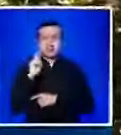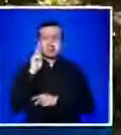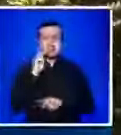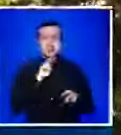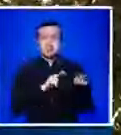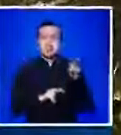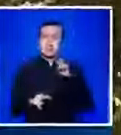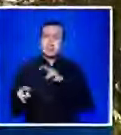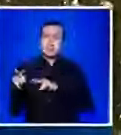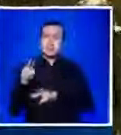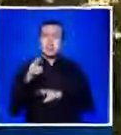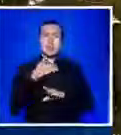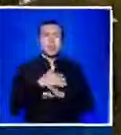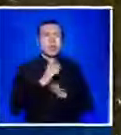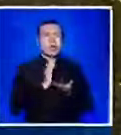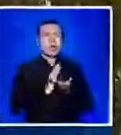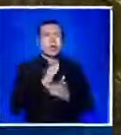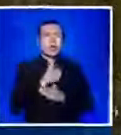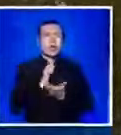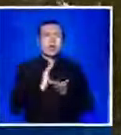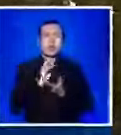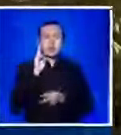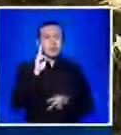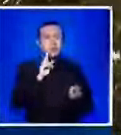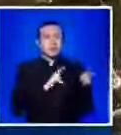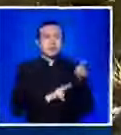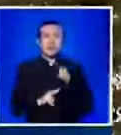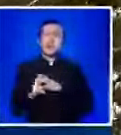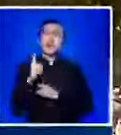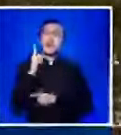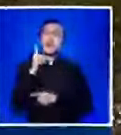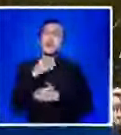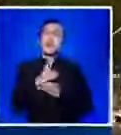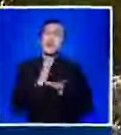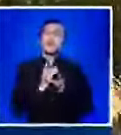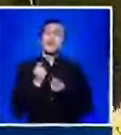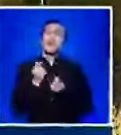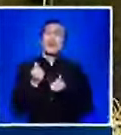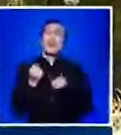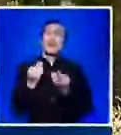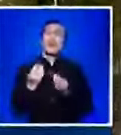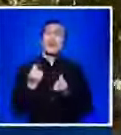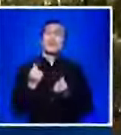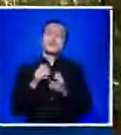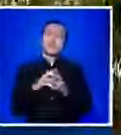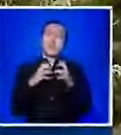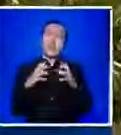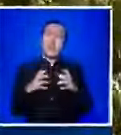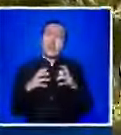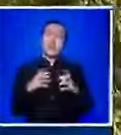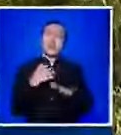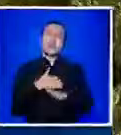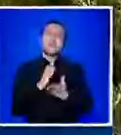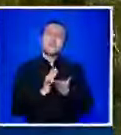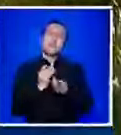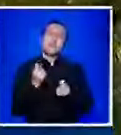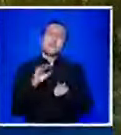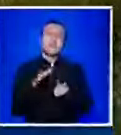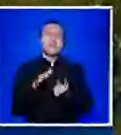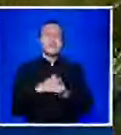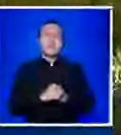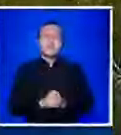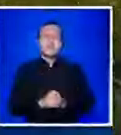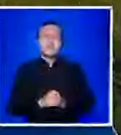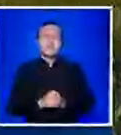la producción de aguacates, que ya mismo, ¿cuánto cuesta un aguacate, por ejemplo, de estos enormes, cuánto pueden costar?